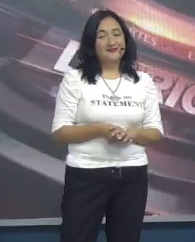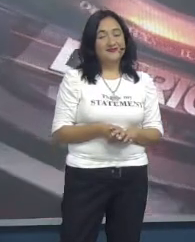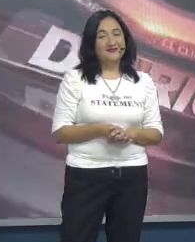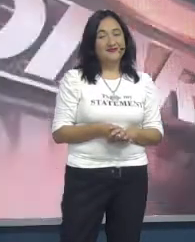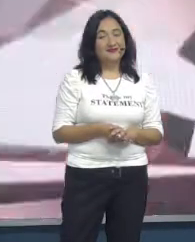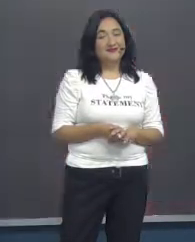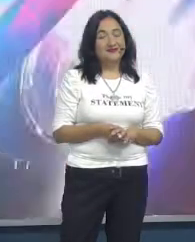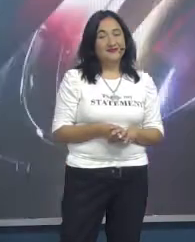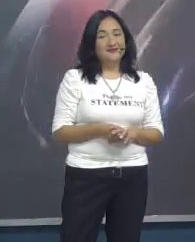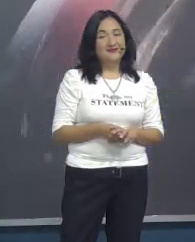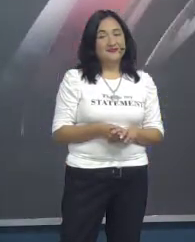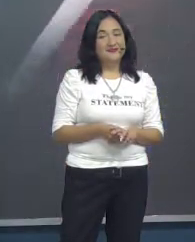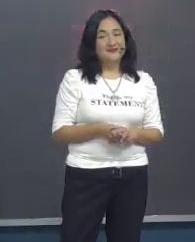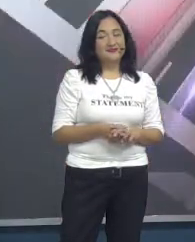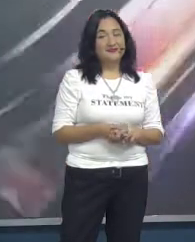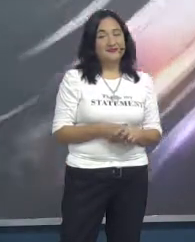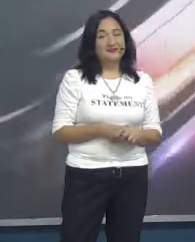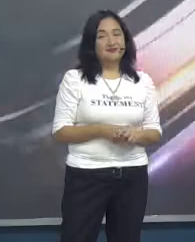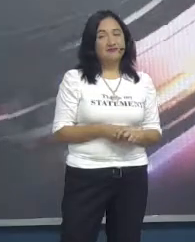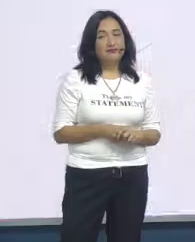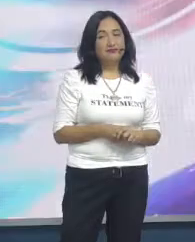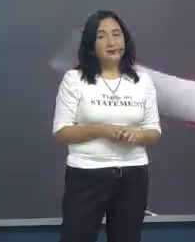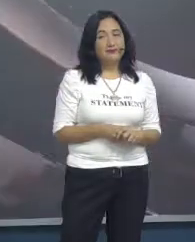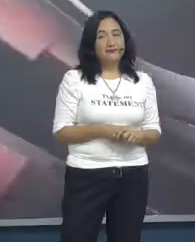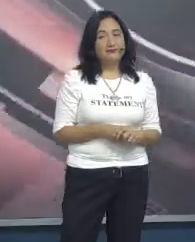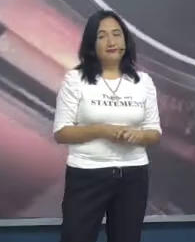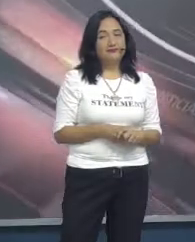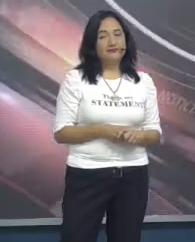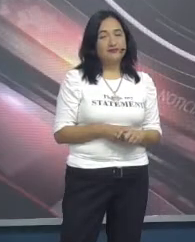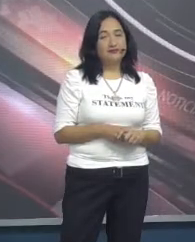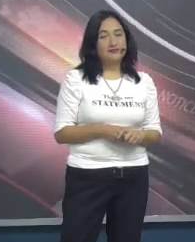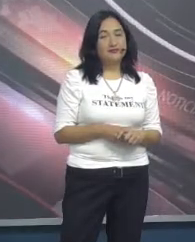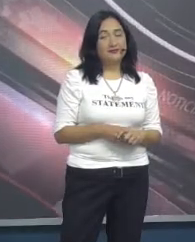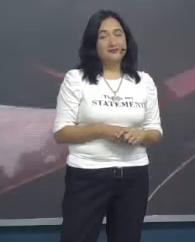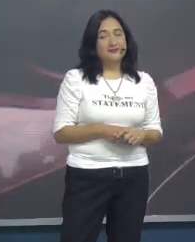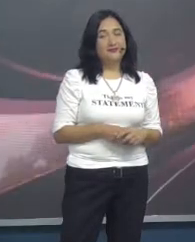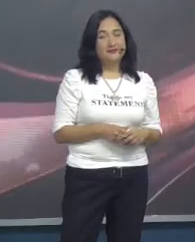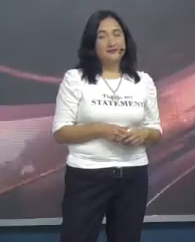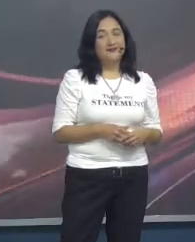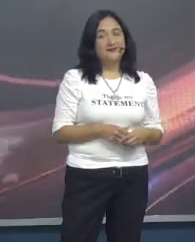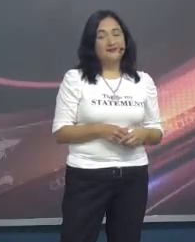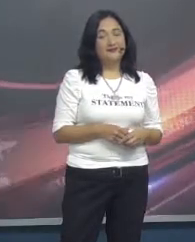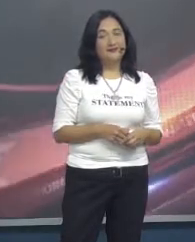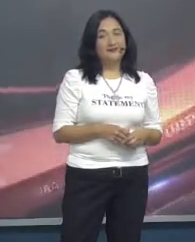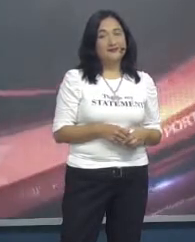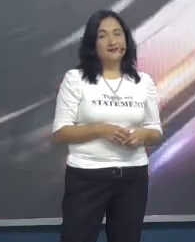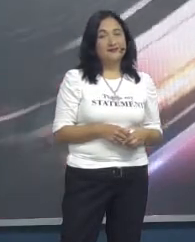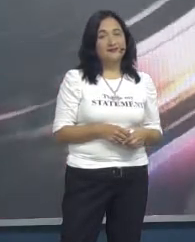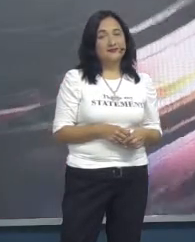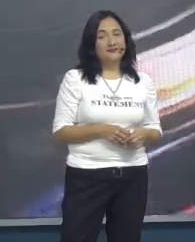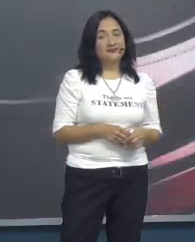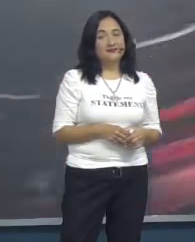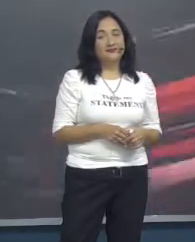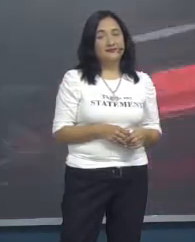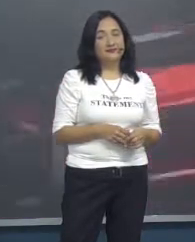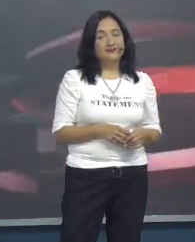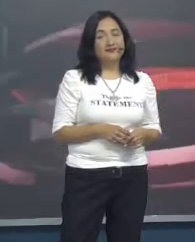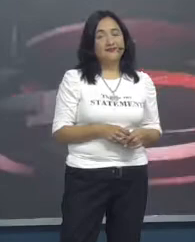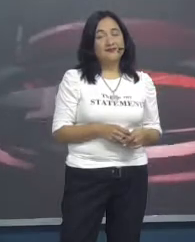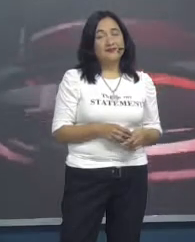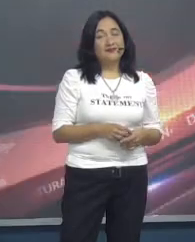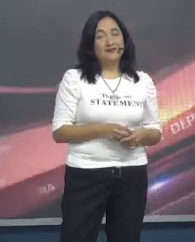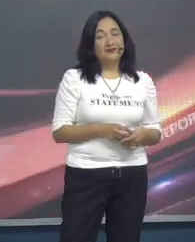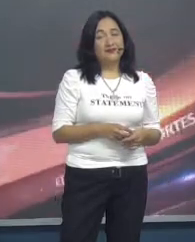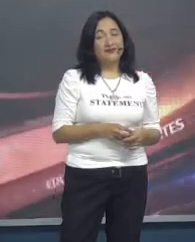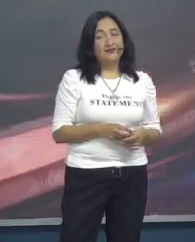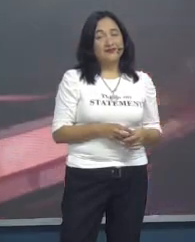a los momentos que estábamos bien y que la obra podía seguir y que las entregas de viviendas podían hacerse.